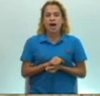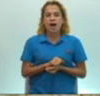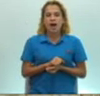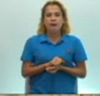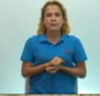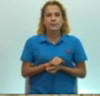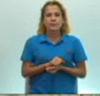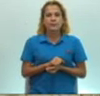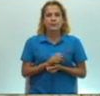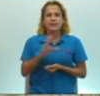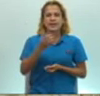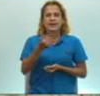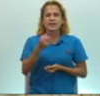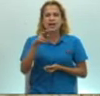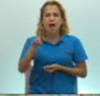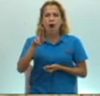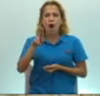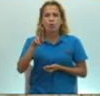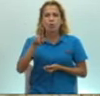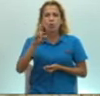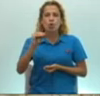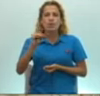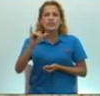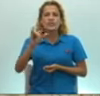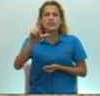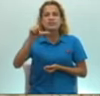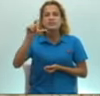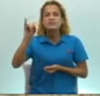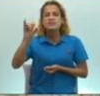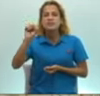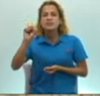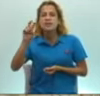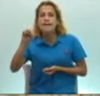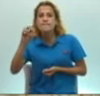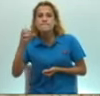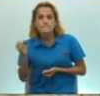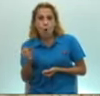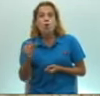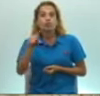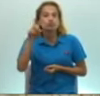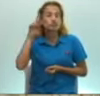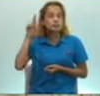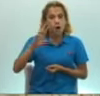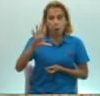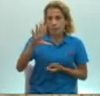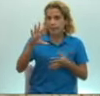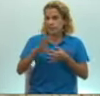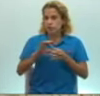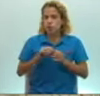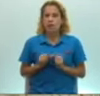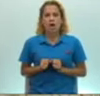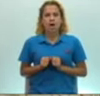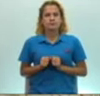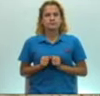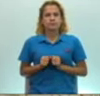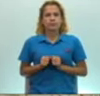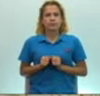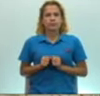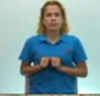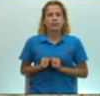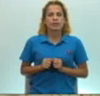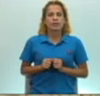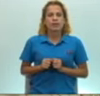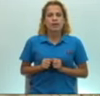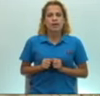hizo obedecer. Y recuérdense qué cosa es el caudillismo, lo vieron con sus profesores y lo recuerdan de quinto grado.